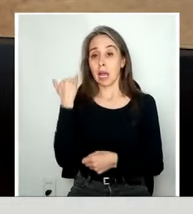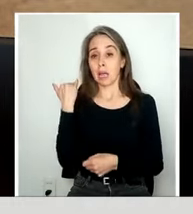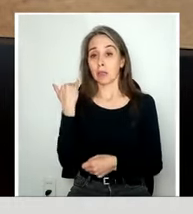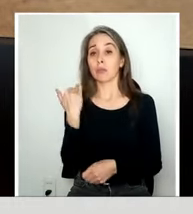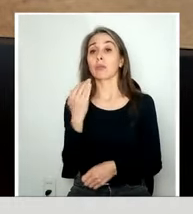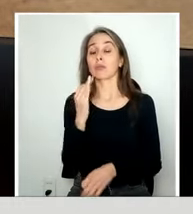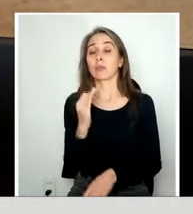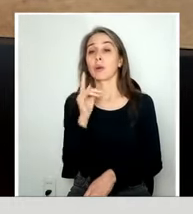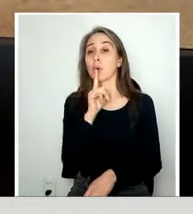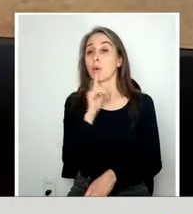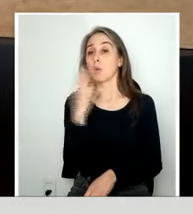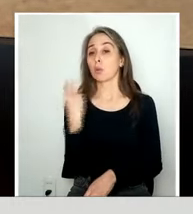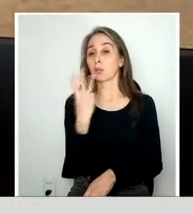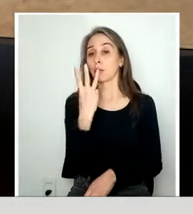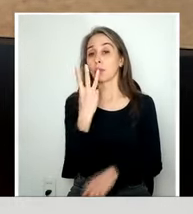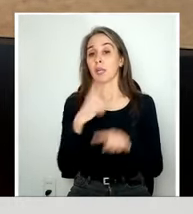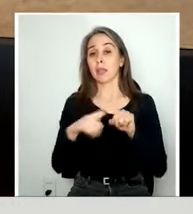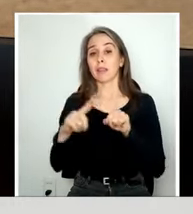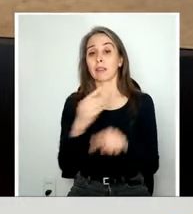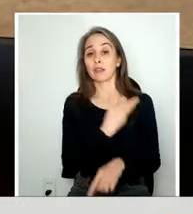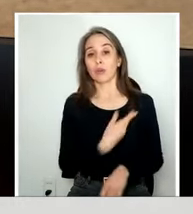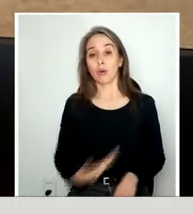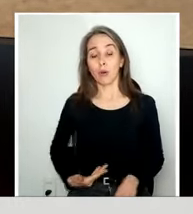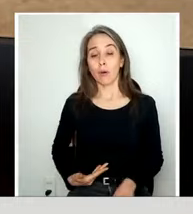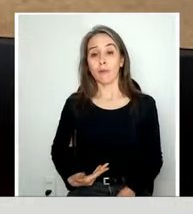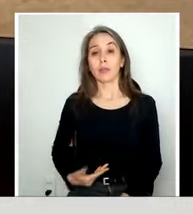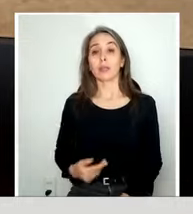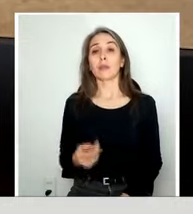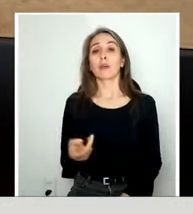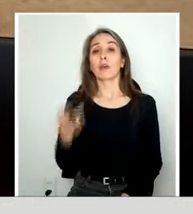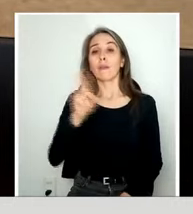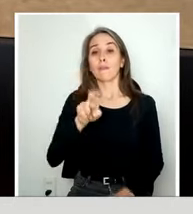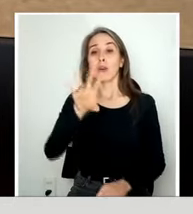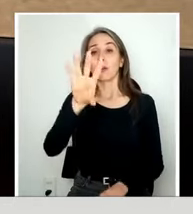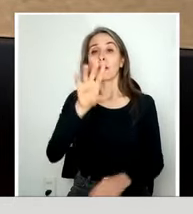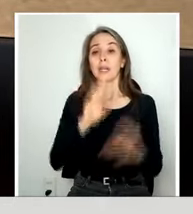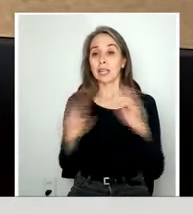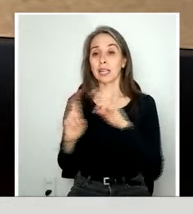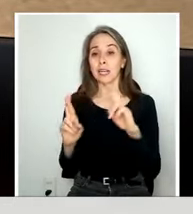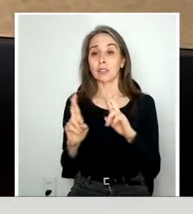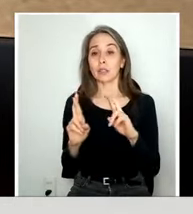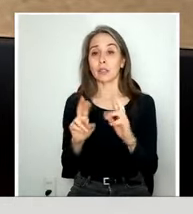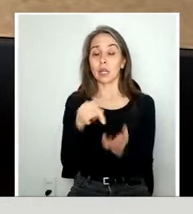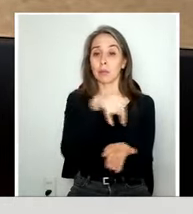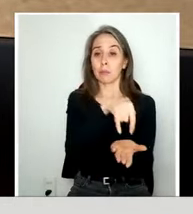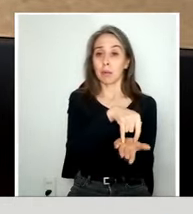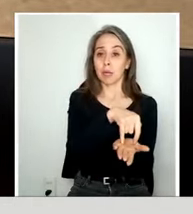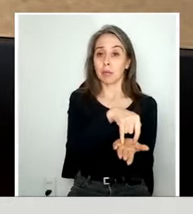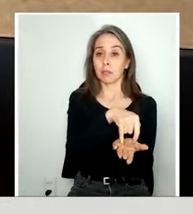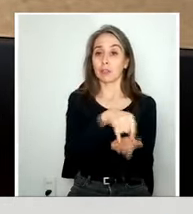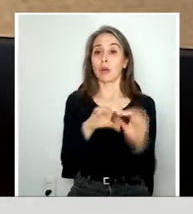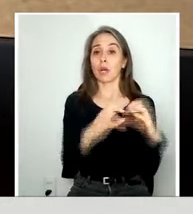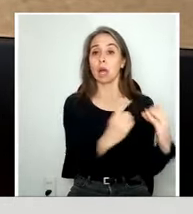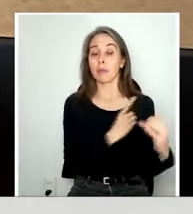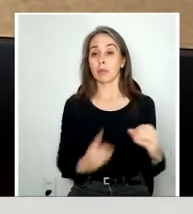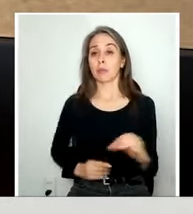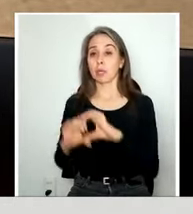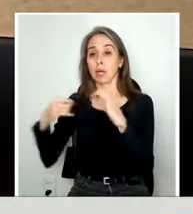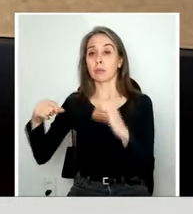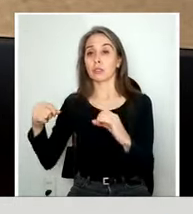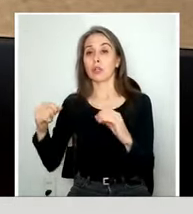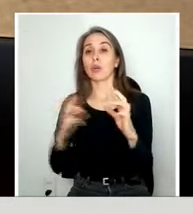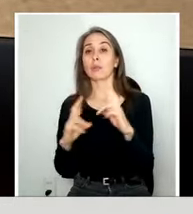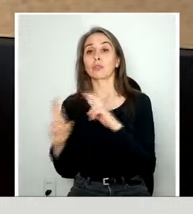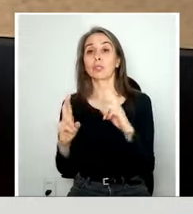últimos tres gobiernos tiene que ver con la relación entre el poder legislativo el parlamento las dos cámaras y El Ejecutivo